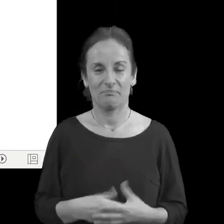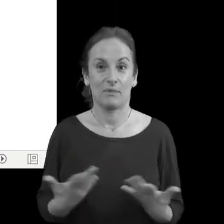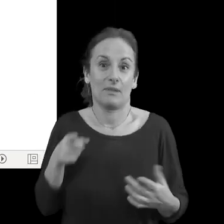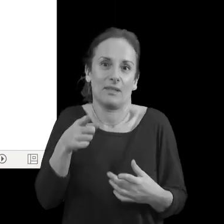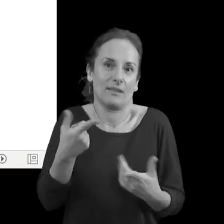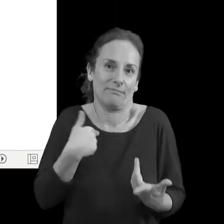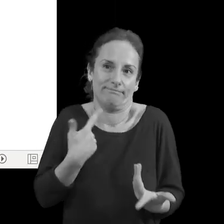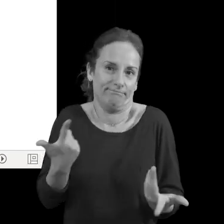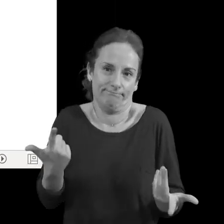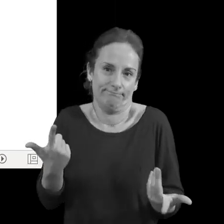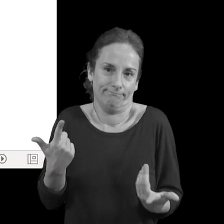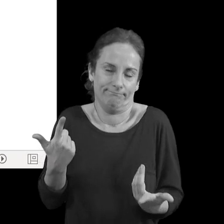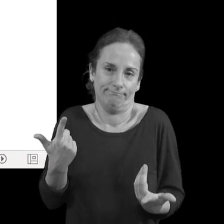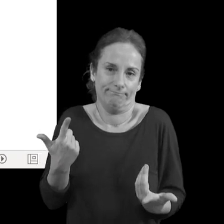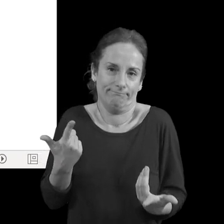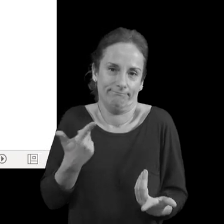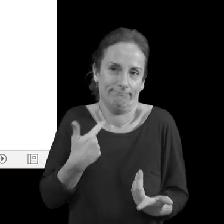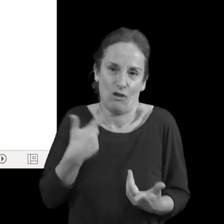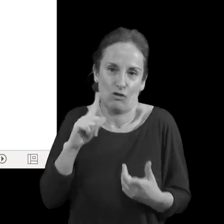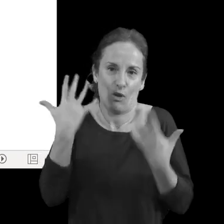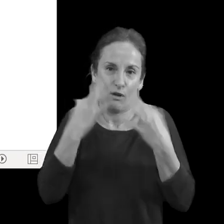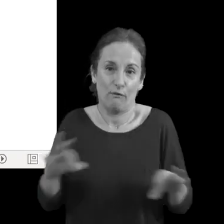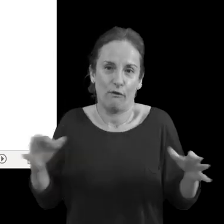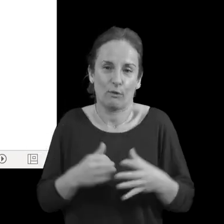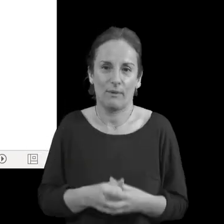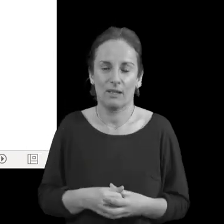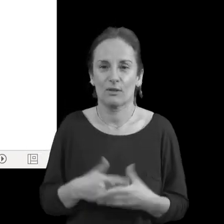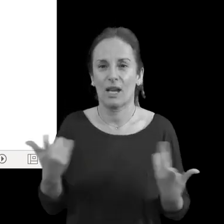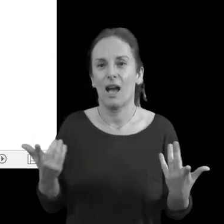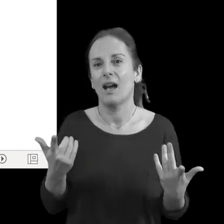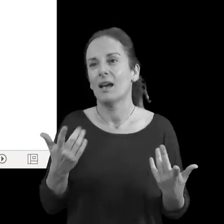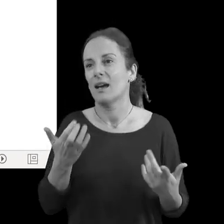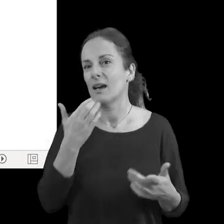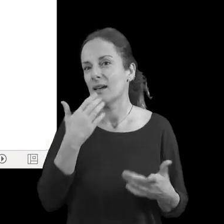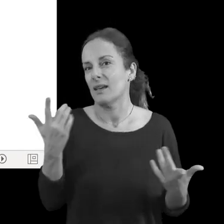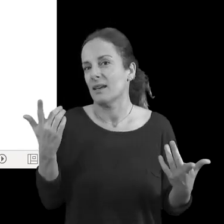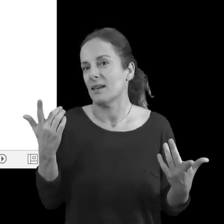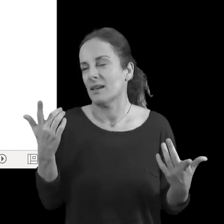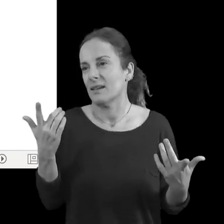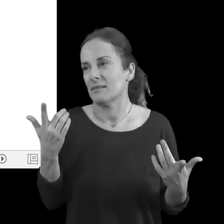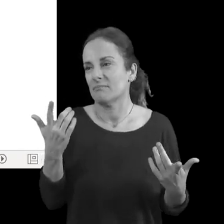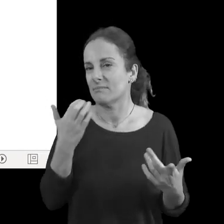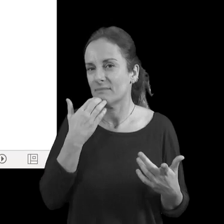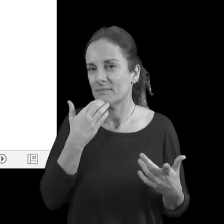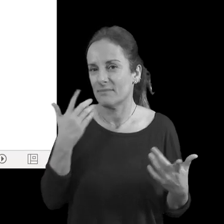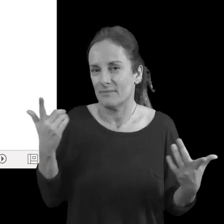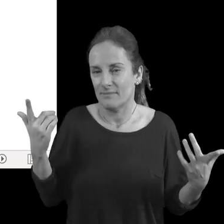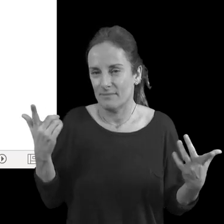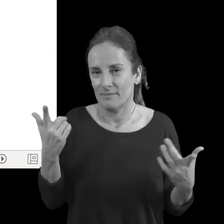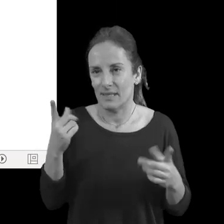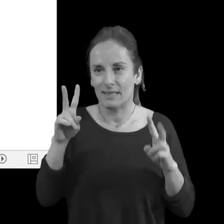convence nada, ¿no? Creo que todo el mundo puede reproducir, no solo las lesbianas, ¿no? La cuestión de los estereotipos y